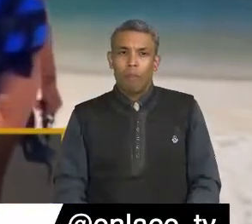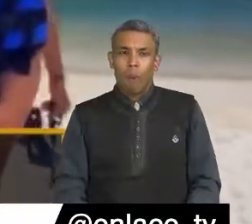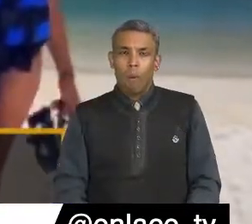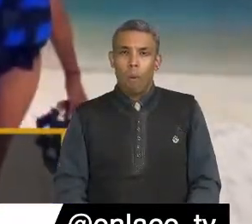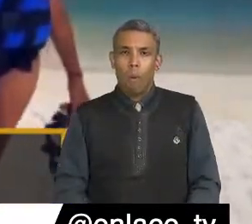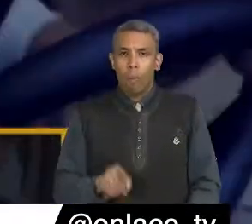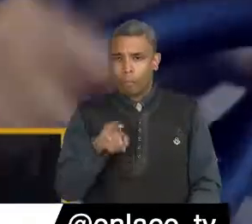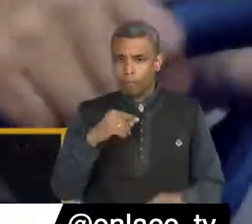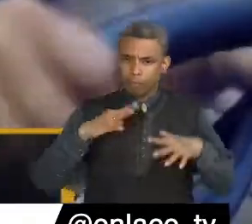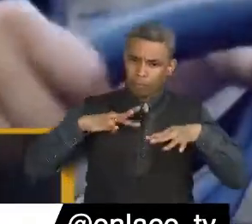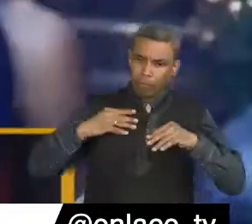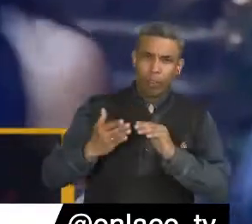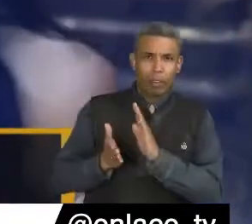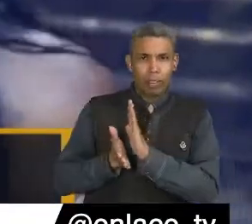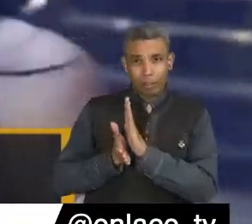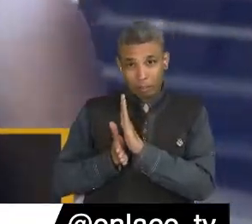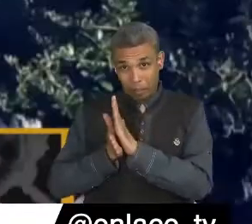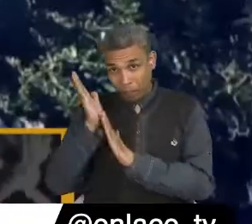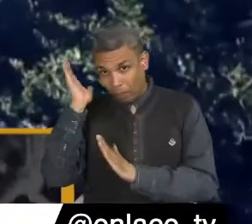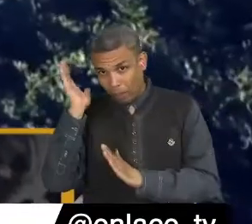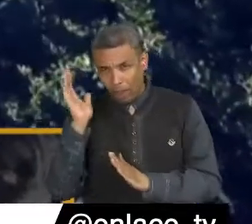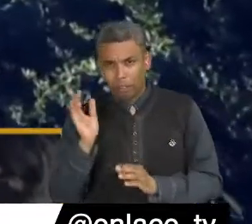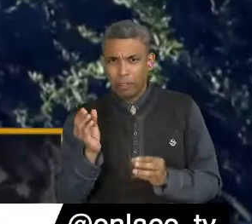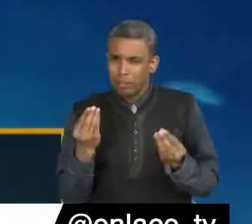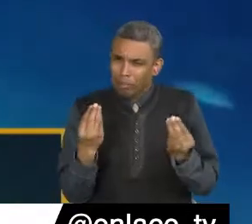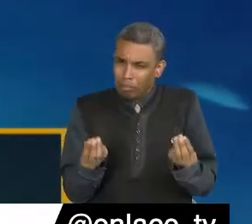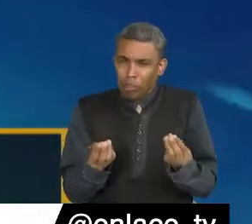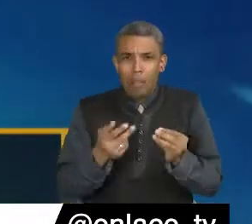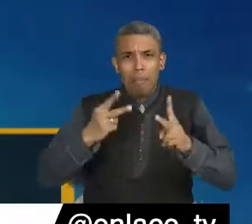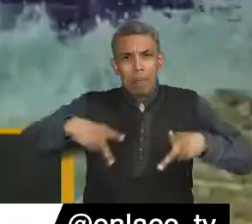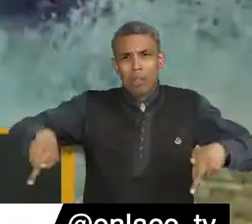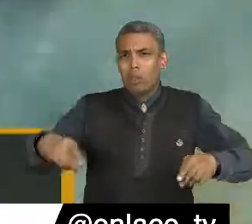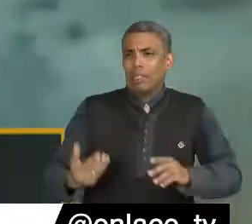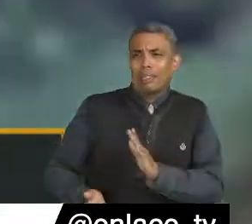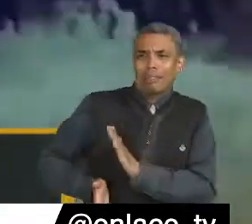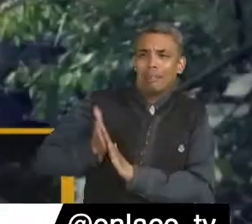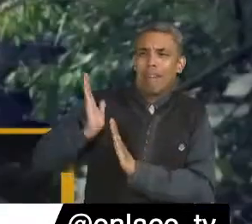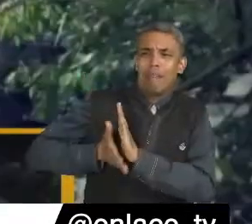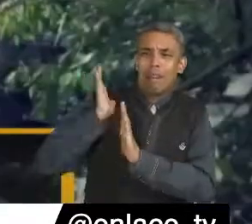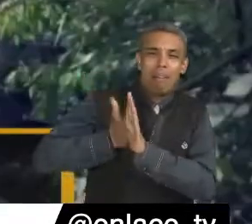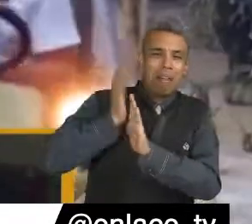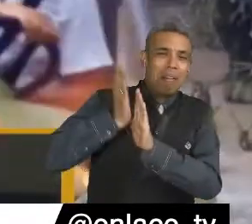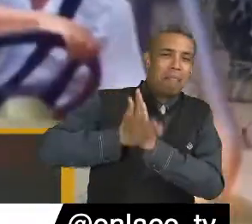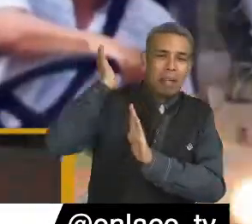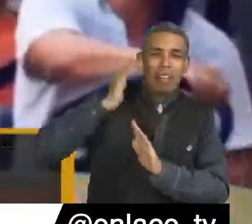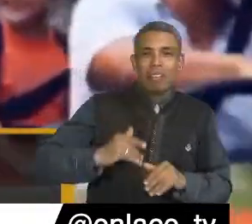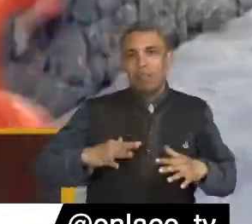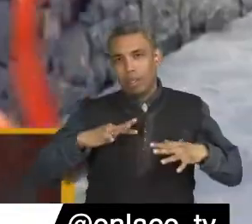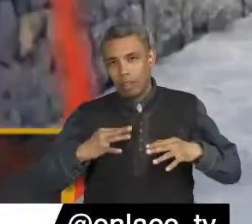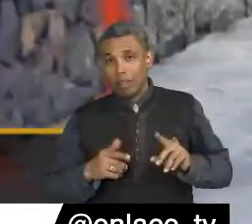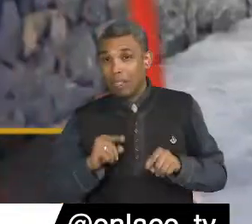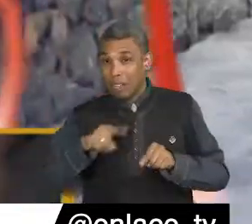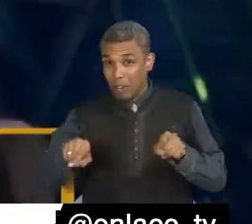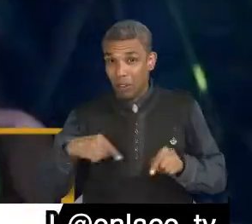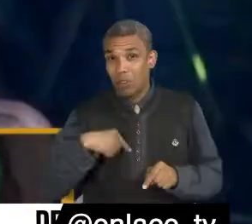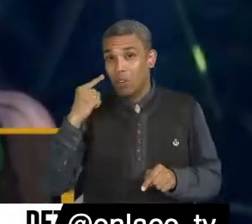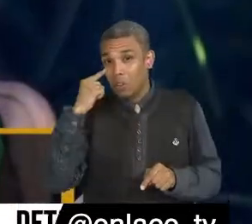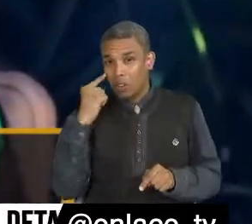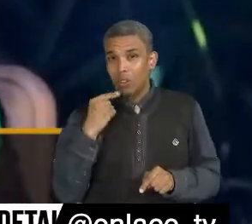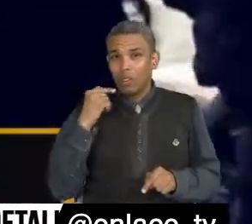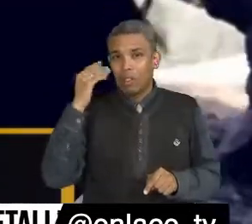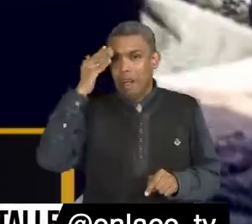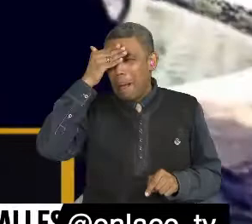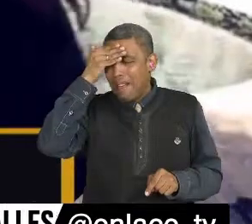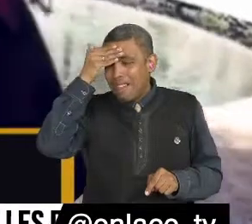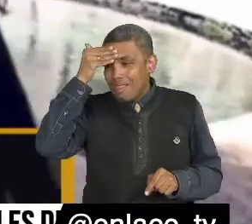temporada de vacaciones de Semana Santa, son muchas las personas que salen a disfrutar de estos días, pero en algunos casos olvidan tener en